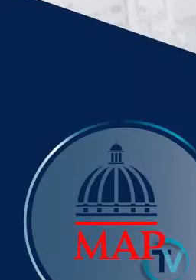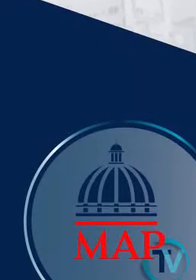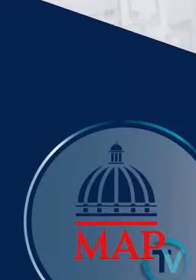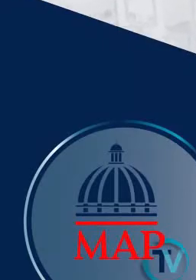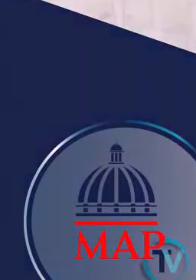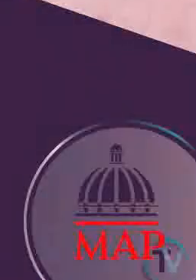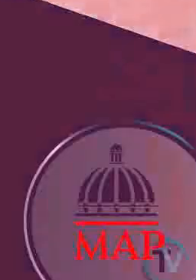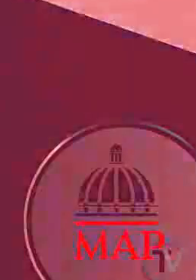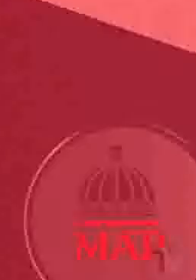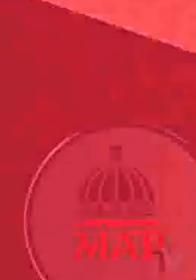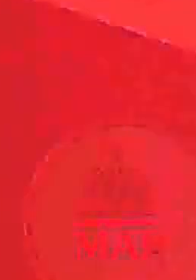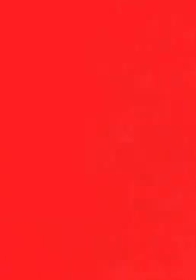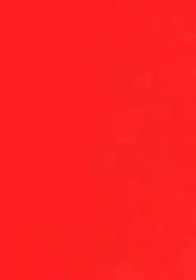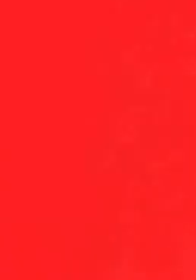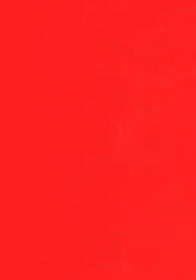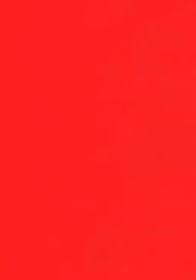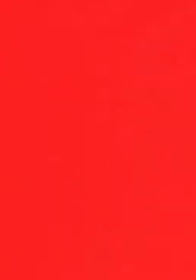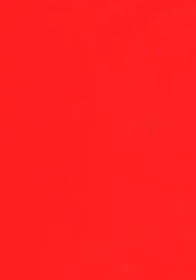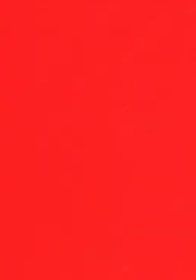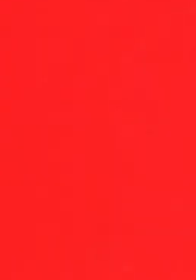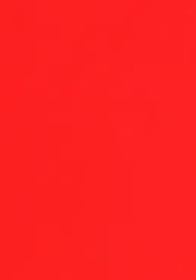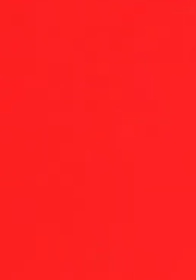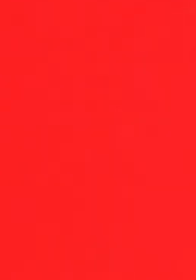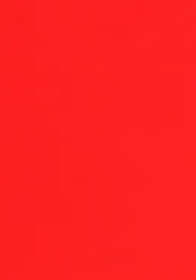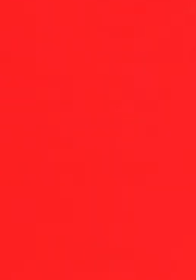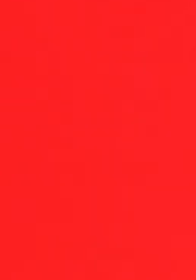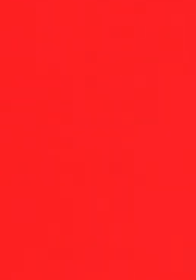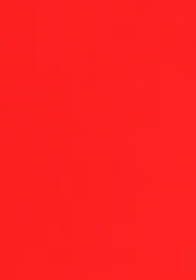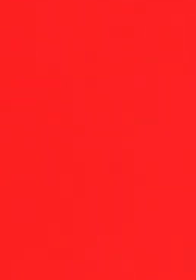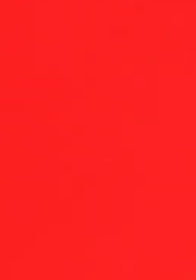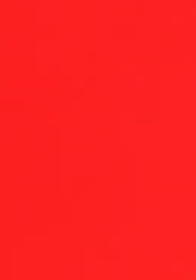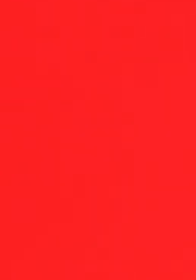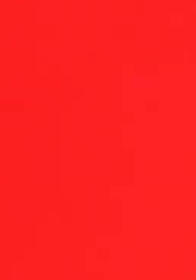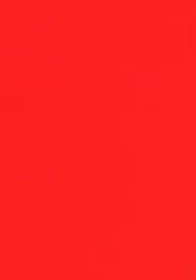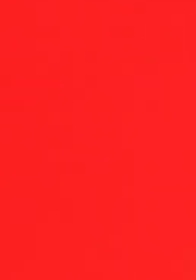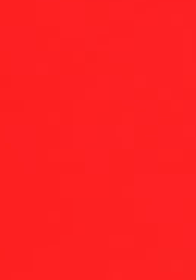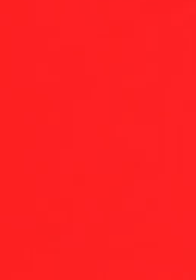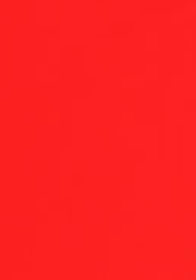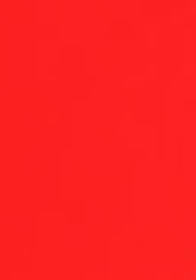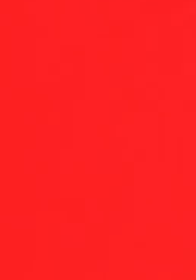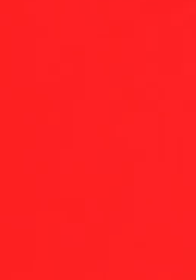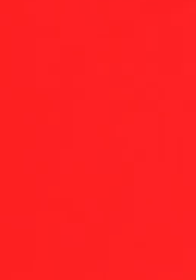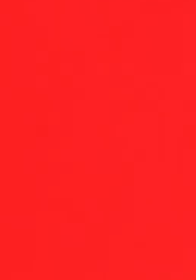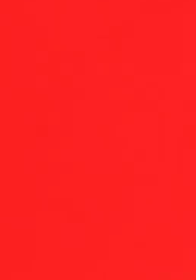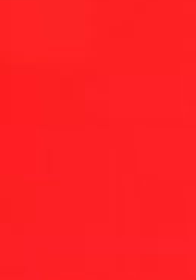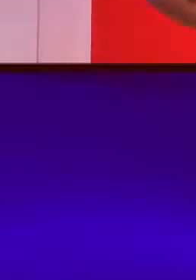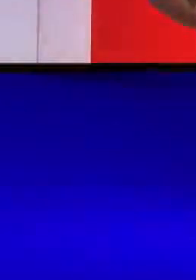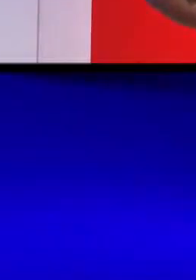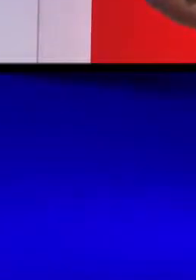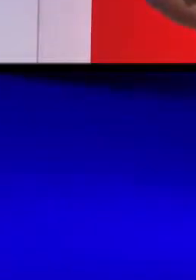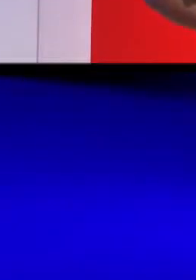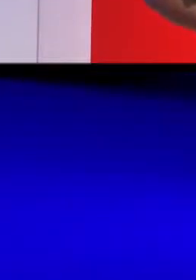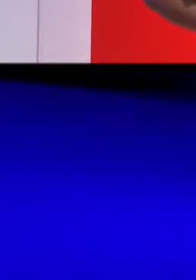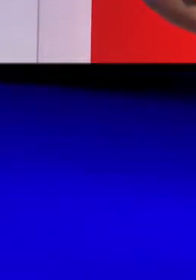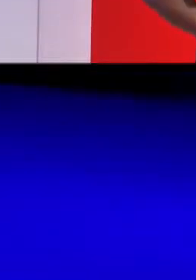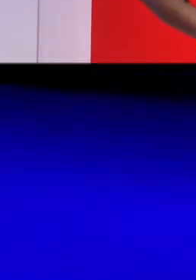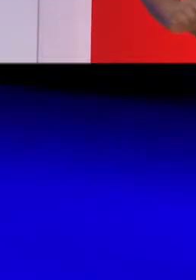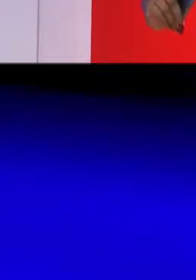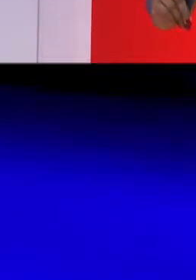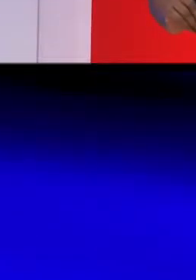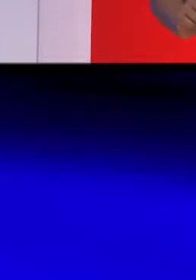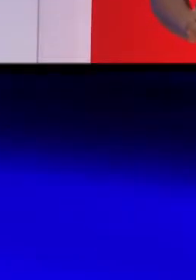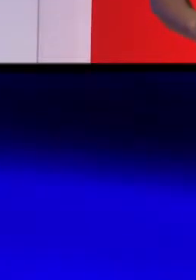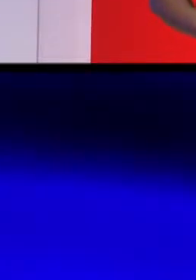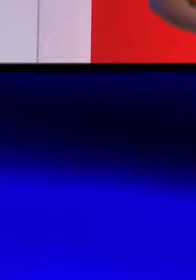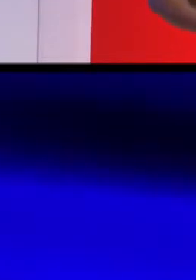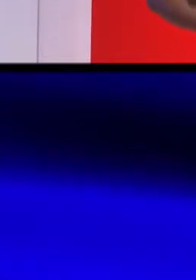no y hoy sí hasta aquí las actividades más importantes de esta semana regreso contigo muchas gracias y liliana por todas